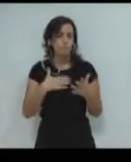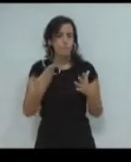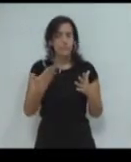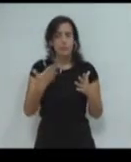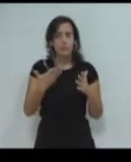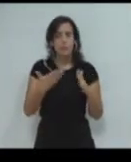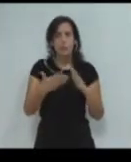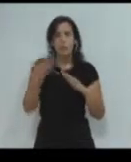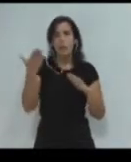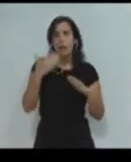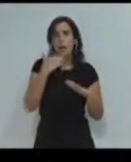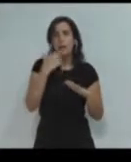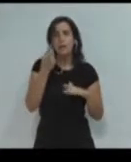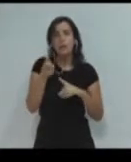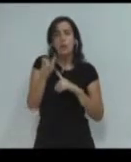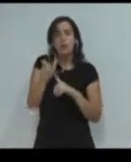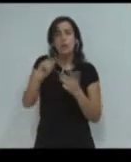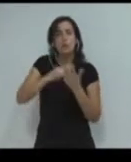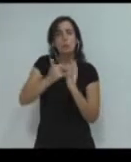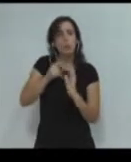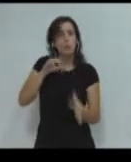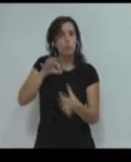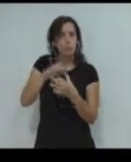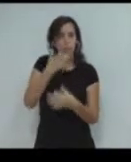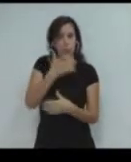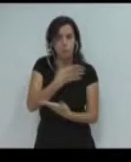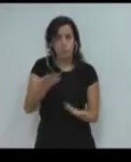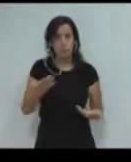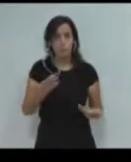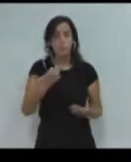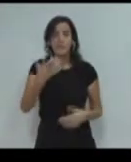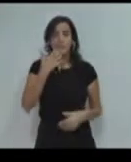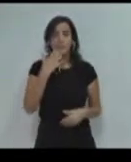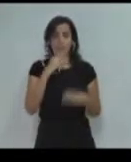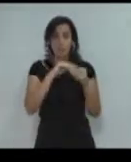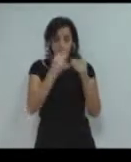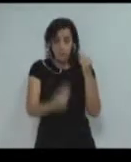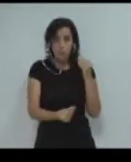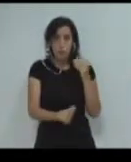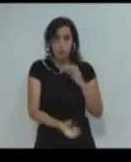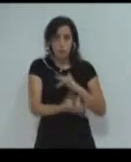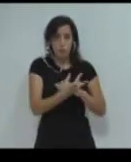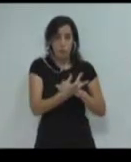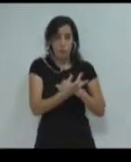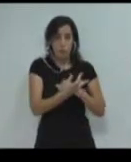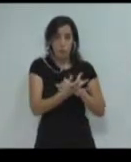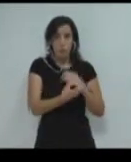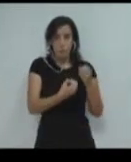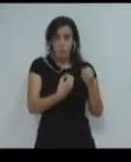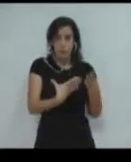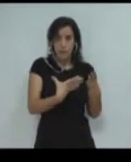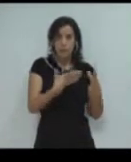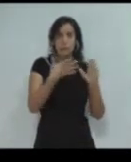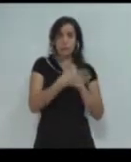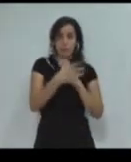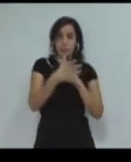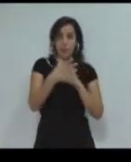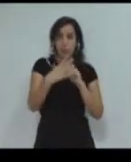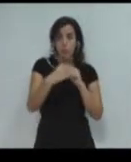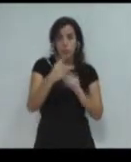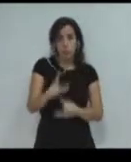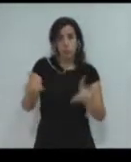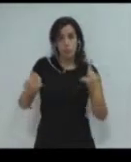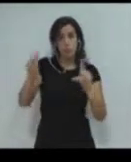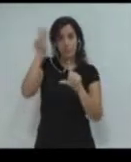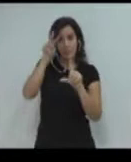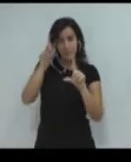costes de un proyecto. Si el lector de pantalla, si ese documento está bien construido, el lector de pantalla, el usuario con lector de